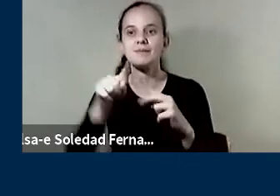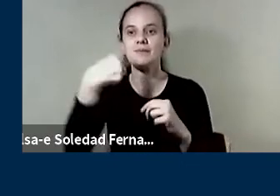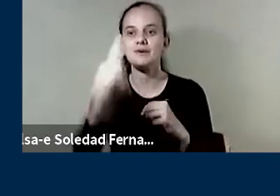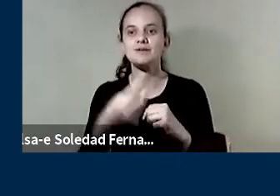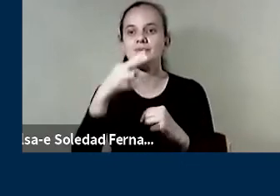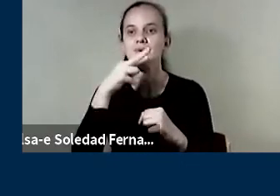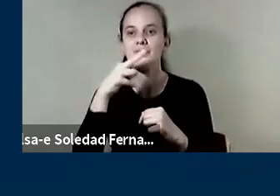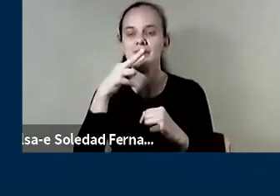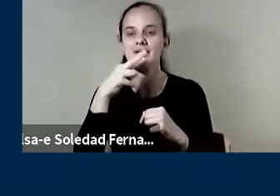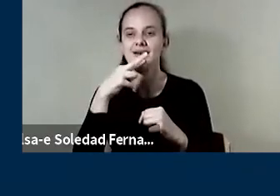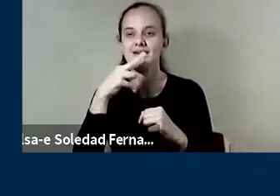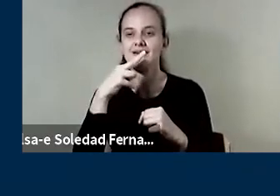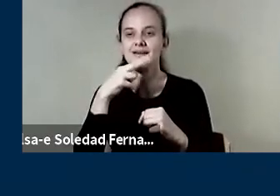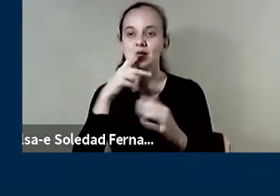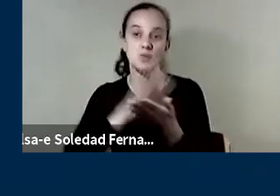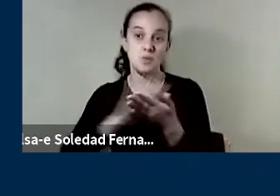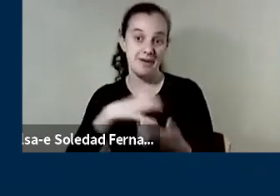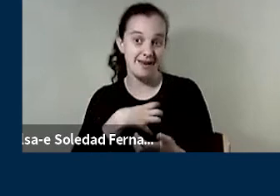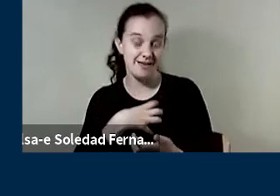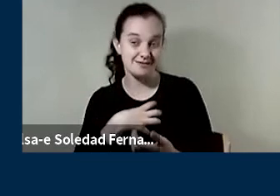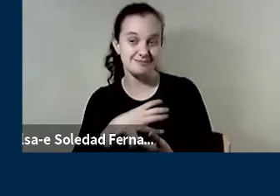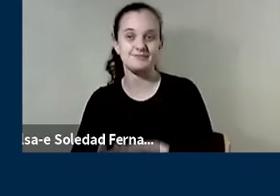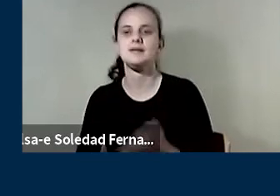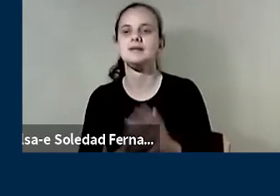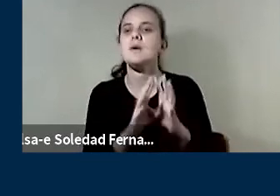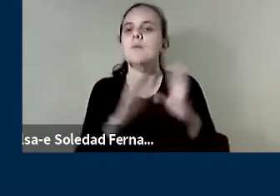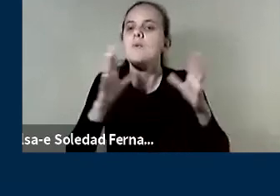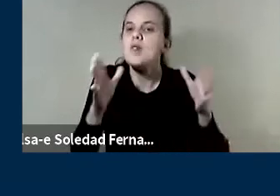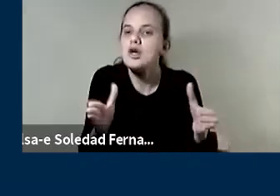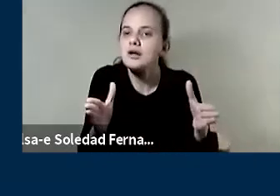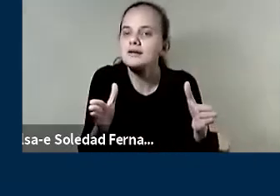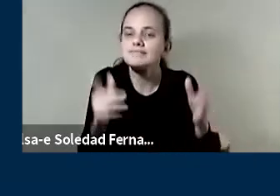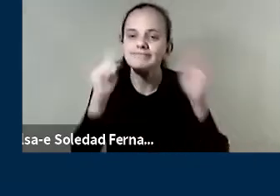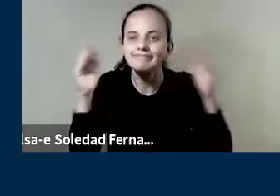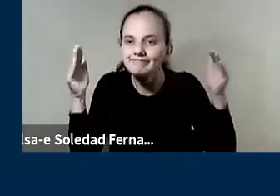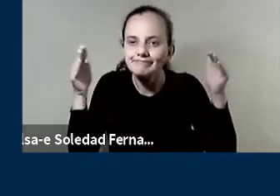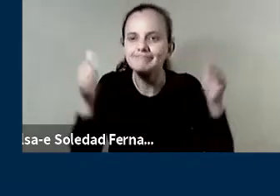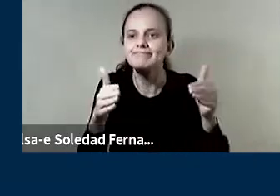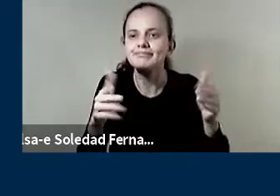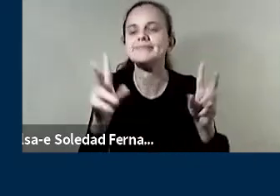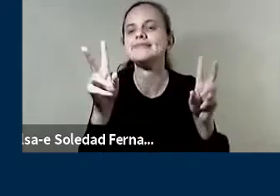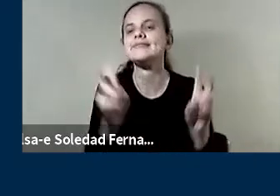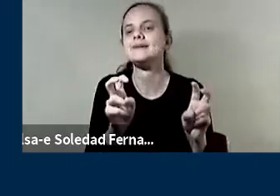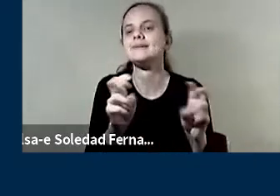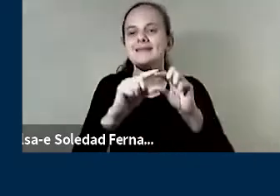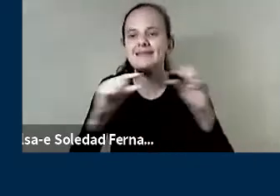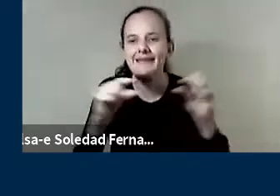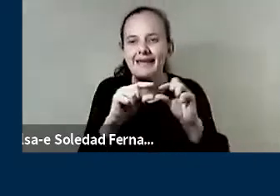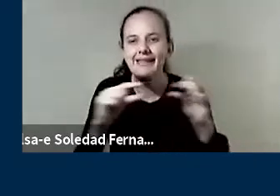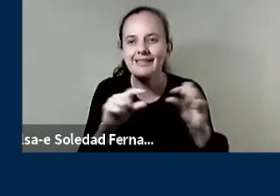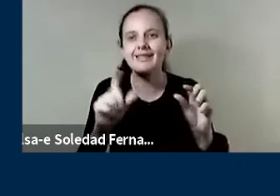de todo este ciclo. Nos vamos a estar viendo el viernes con una nueva clase. Todo este